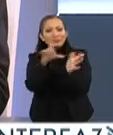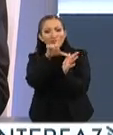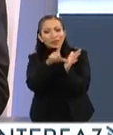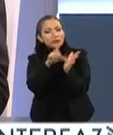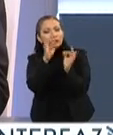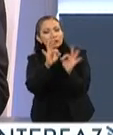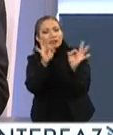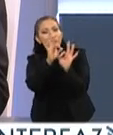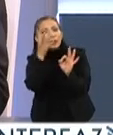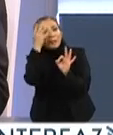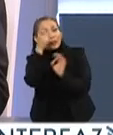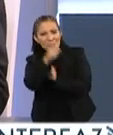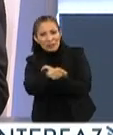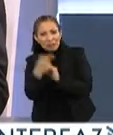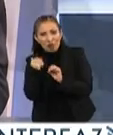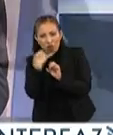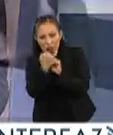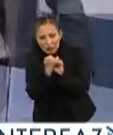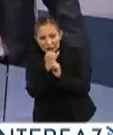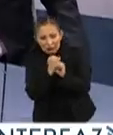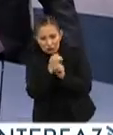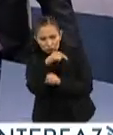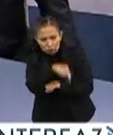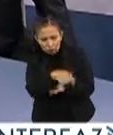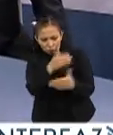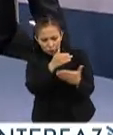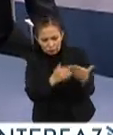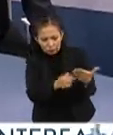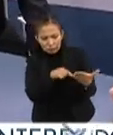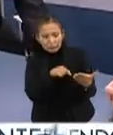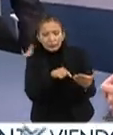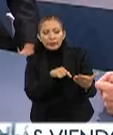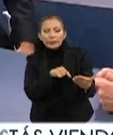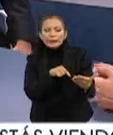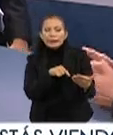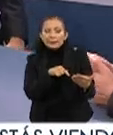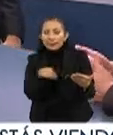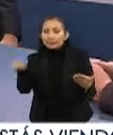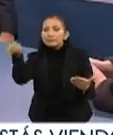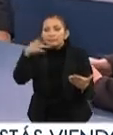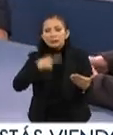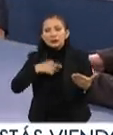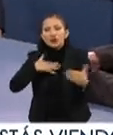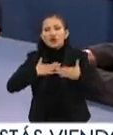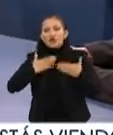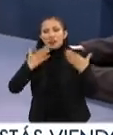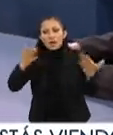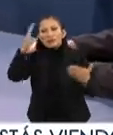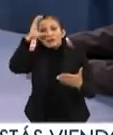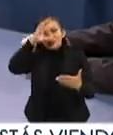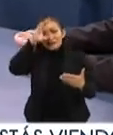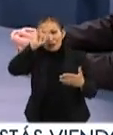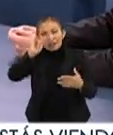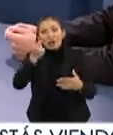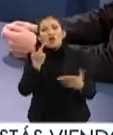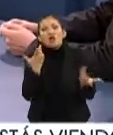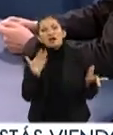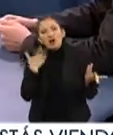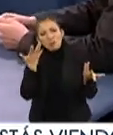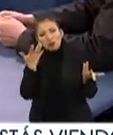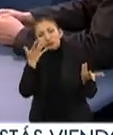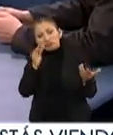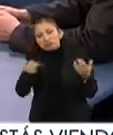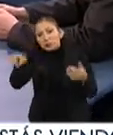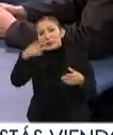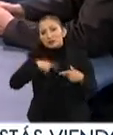lección más importante que aprendimos de este reportaje es que la gente tiene que confiar en la ciencia, en la tecnología, ¿no?